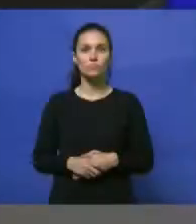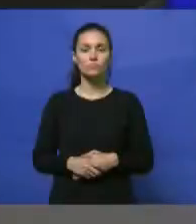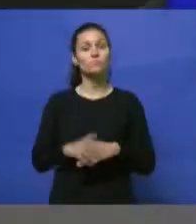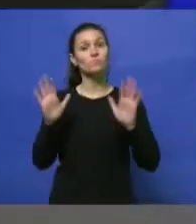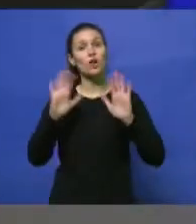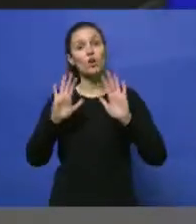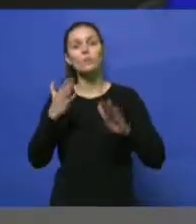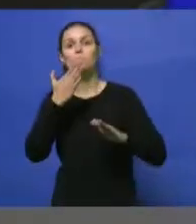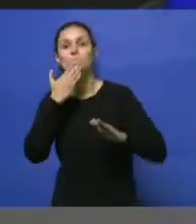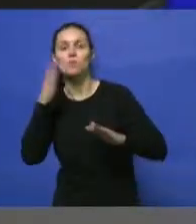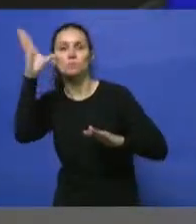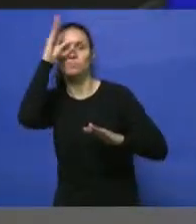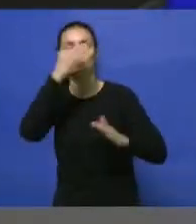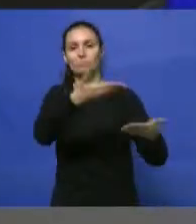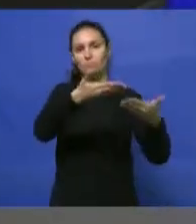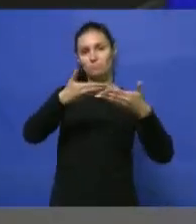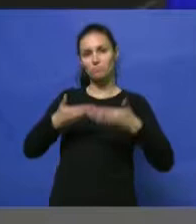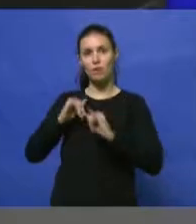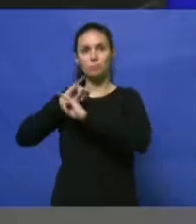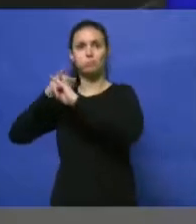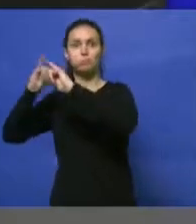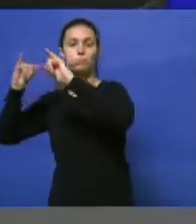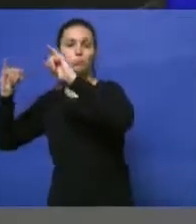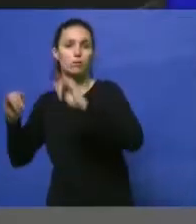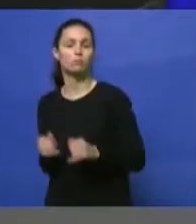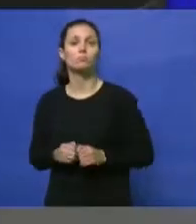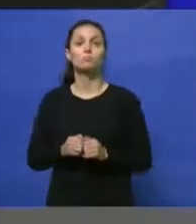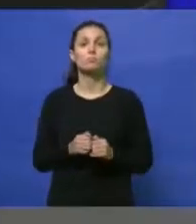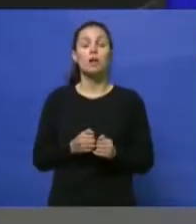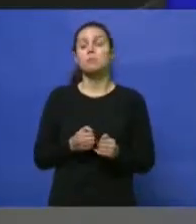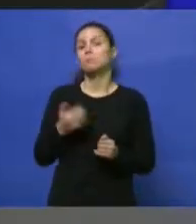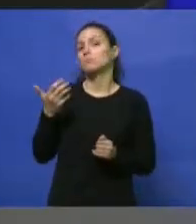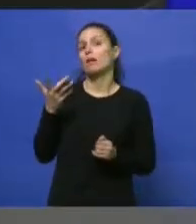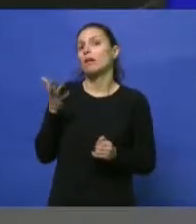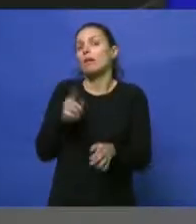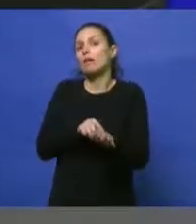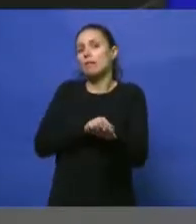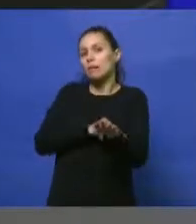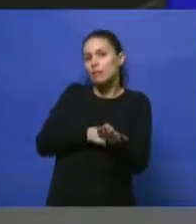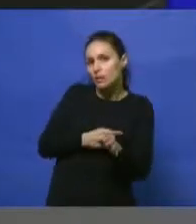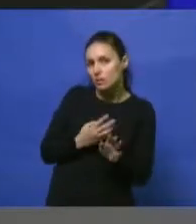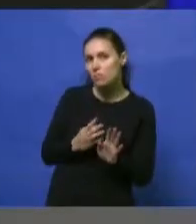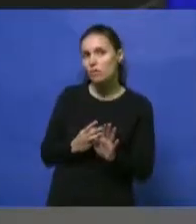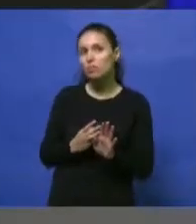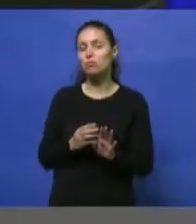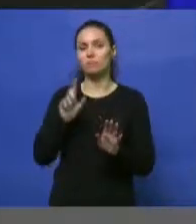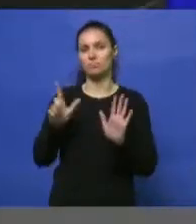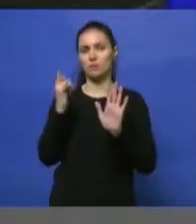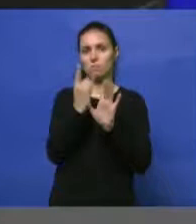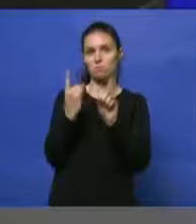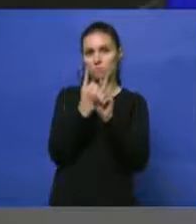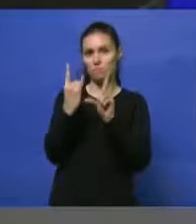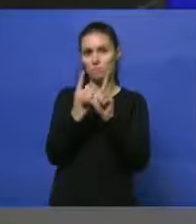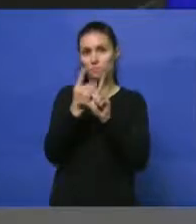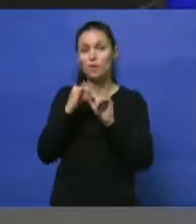Hola, muy buenas noches, bienvenidos a la información. Habitualmente cuando comenzamos el programa, en la rutina te informamos de todo lo que vamos a